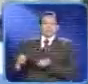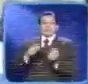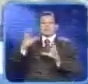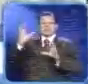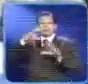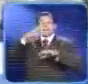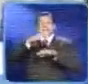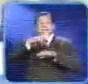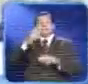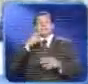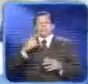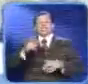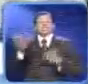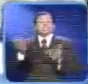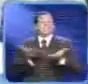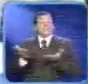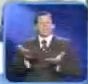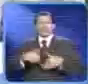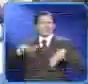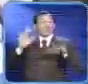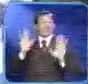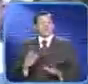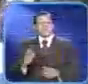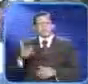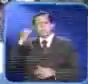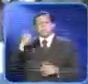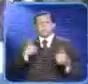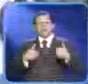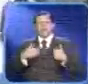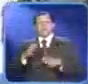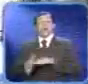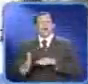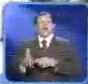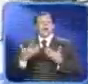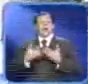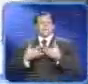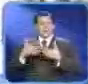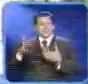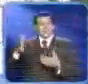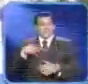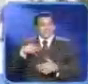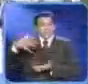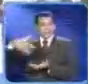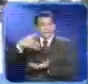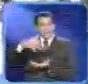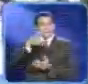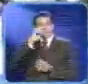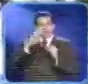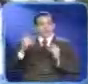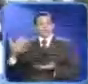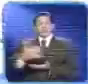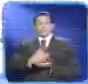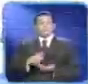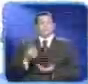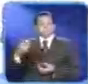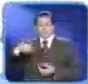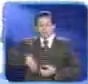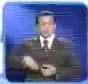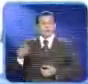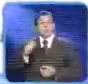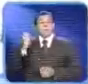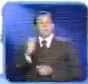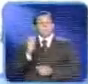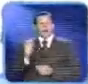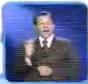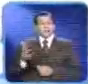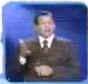El servicio está suspendido desde el pasado miércoles porque la empresa recolectora no ha recibido desde hace 7 meses el pago que